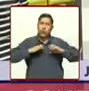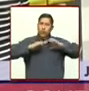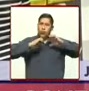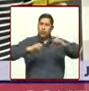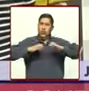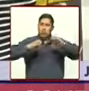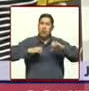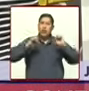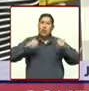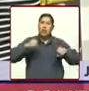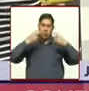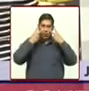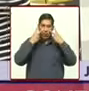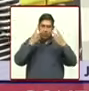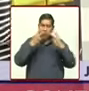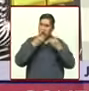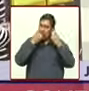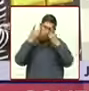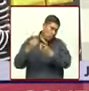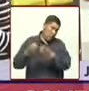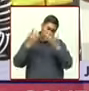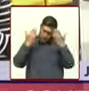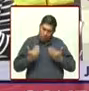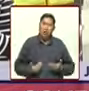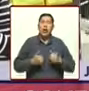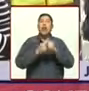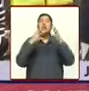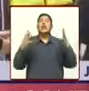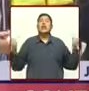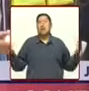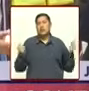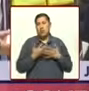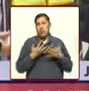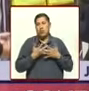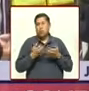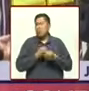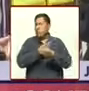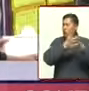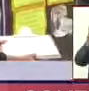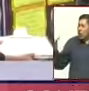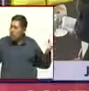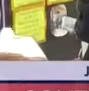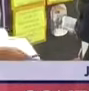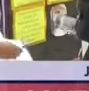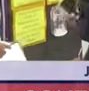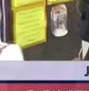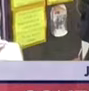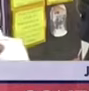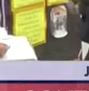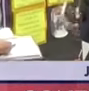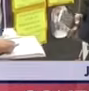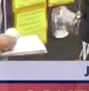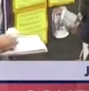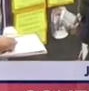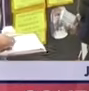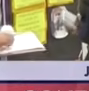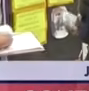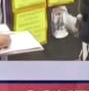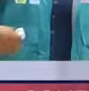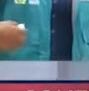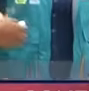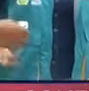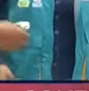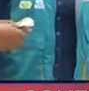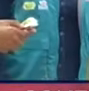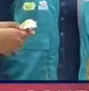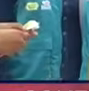capacitadas, podemos nosotros observar y denunciar ahora sin miedo, porque también sabemos que hay varias entidades que están involucradas con estas